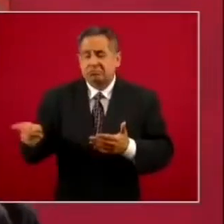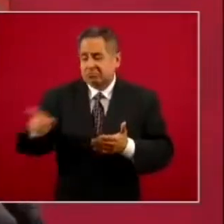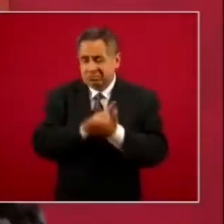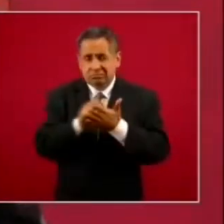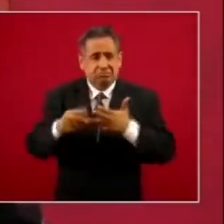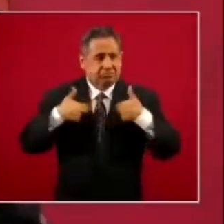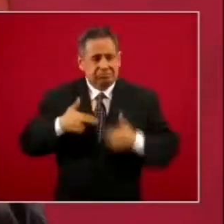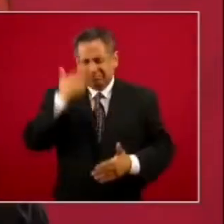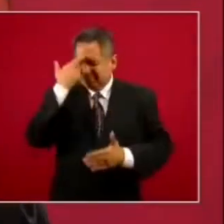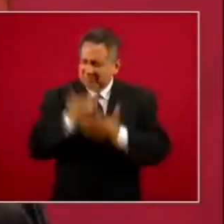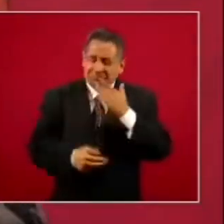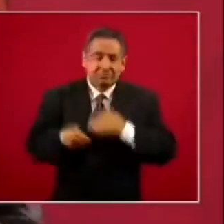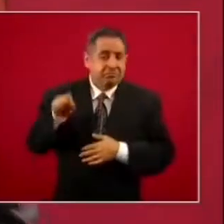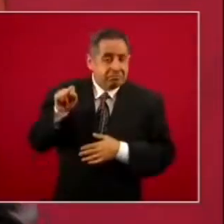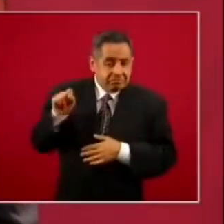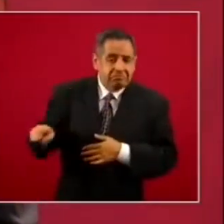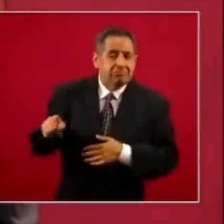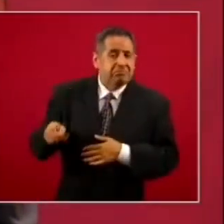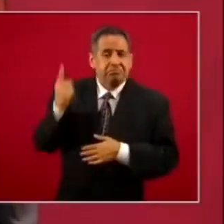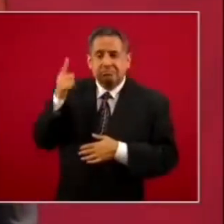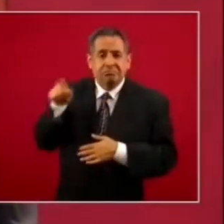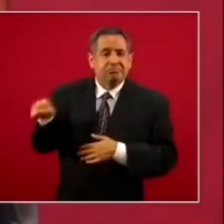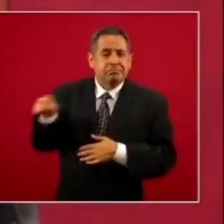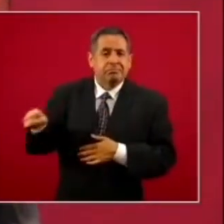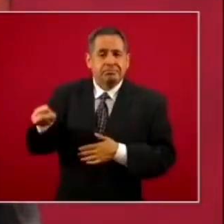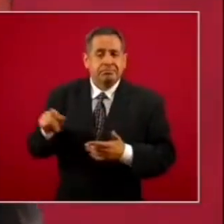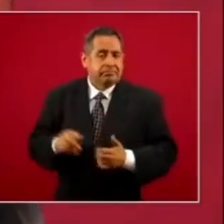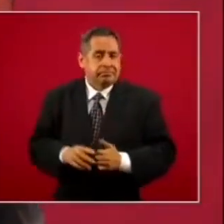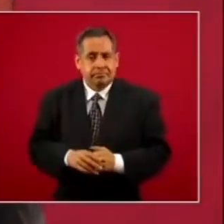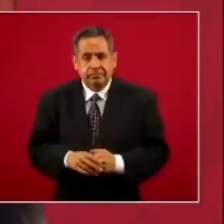principal de los derechos humanos.